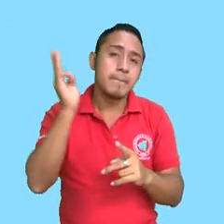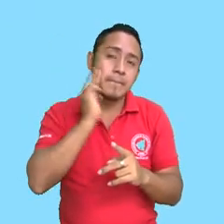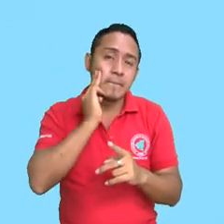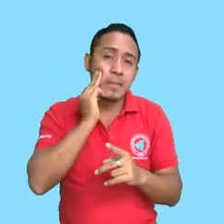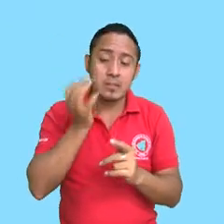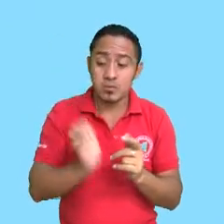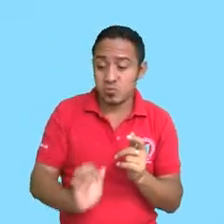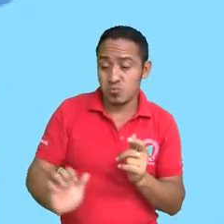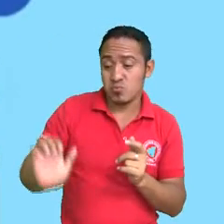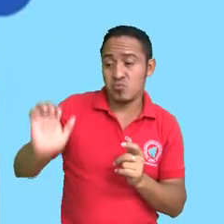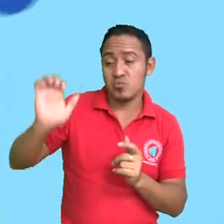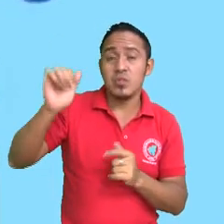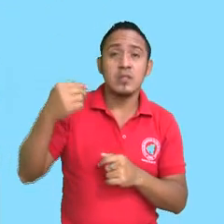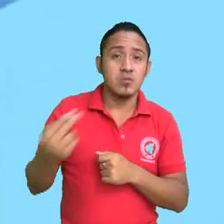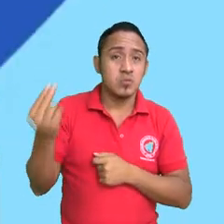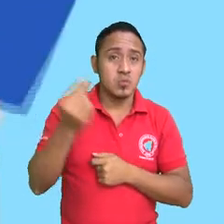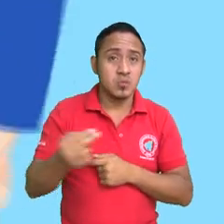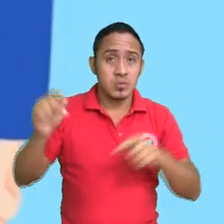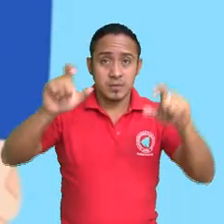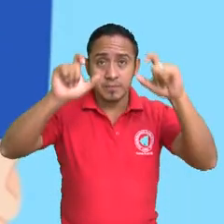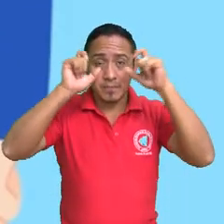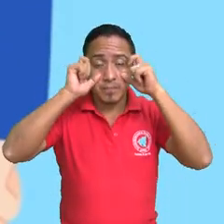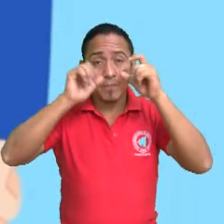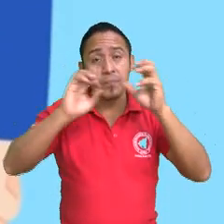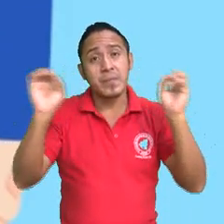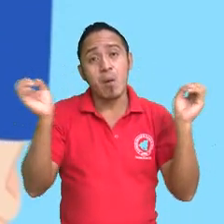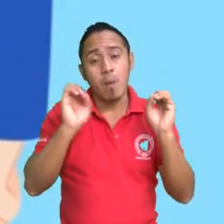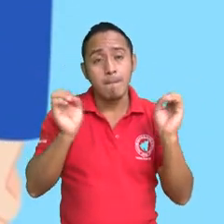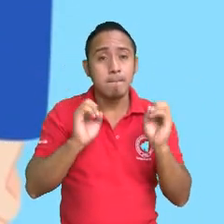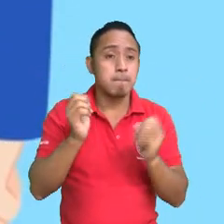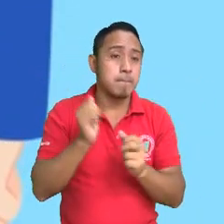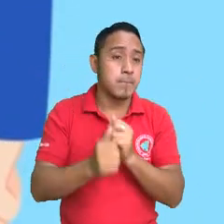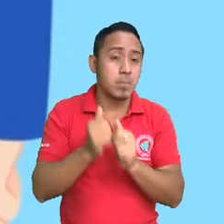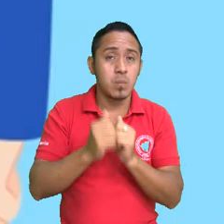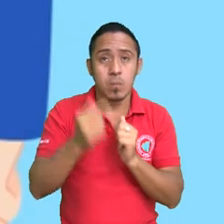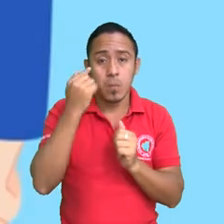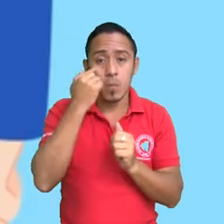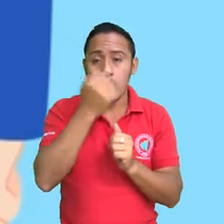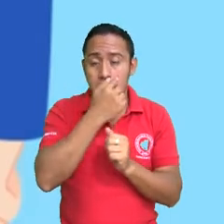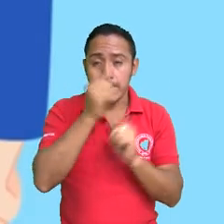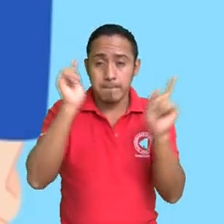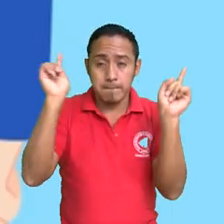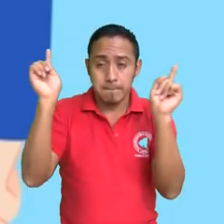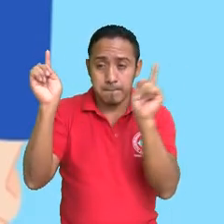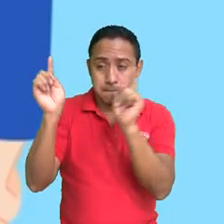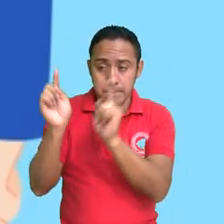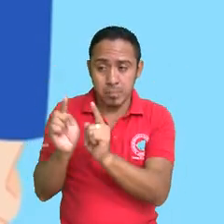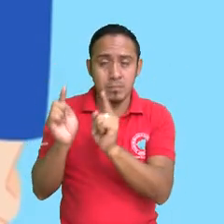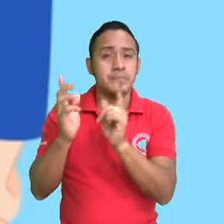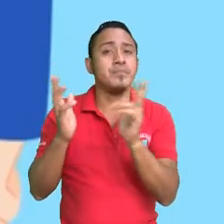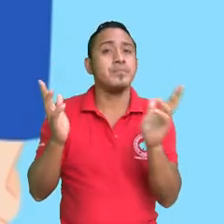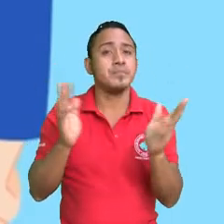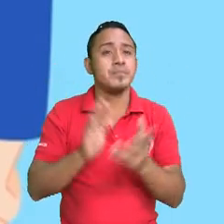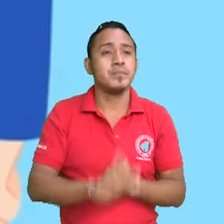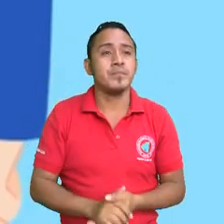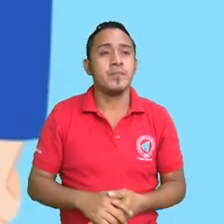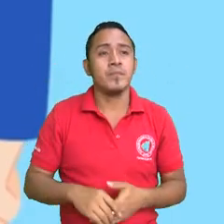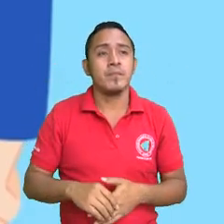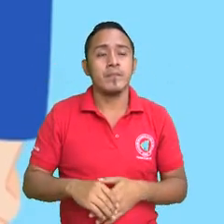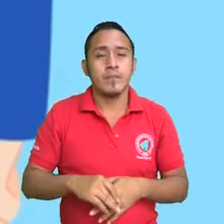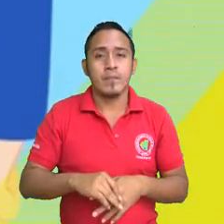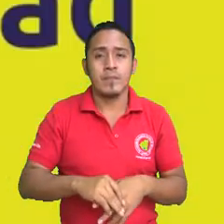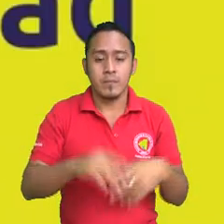desde pequeño la necesidad de lentes o que su visión ha sido muy reducida desde etapas tempranas de la vida.